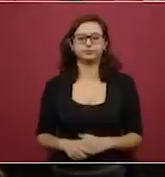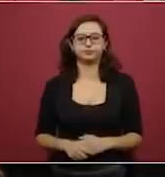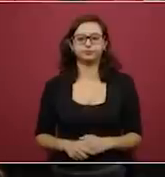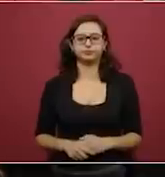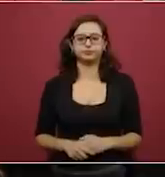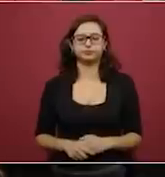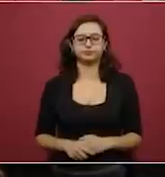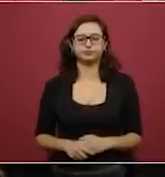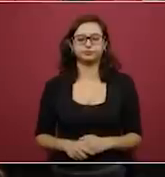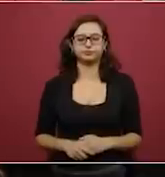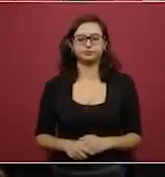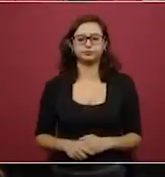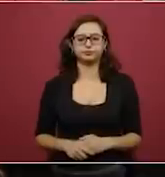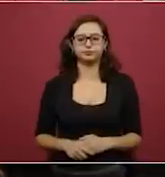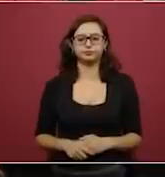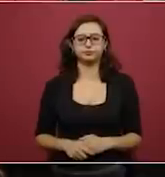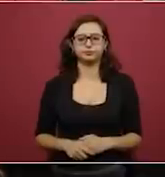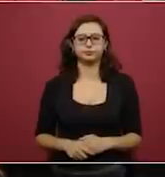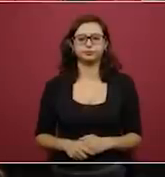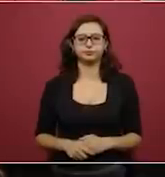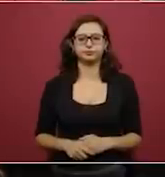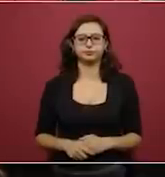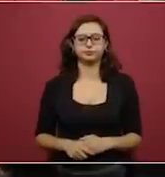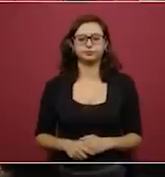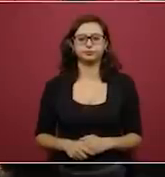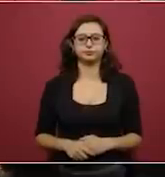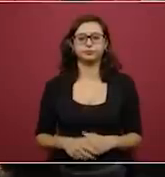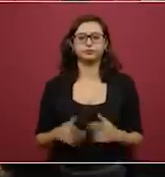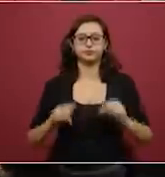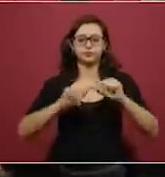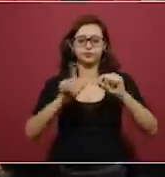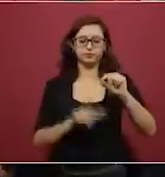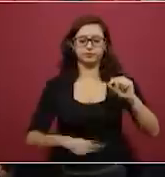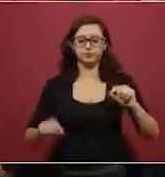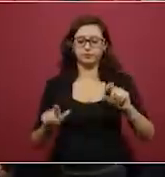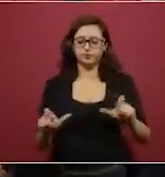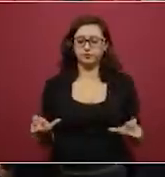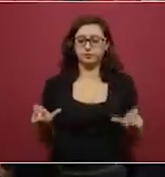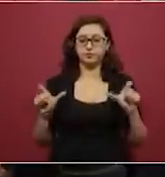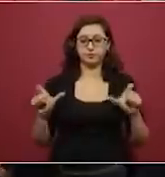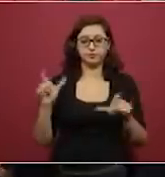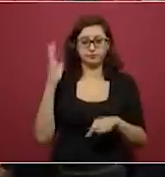y en el caso de la comandancia de la guardia nacional